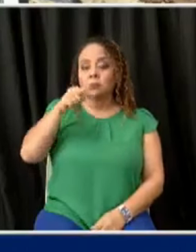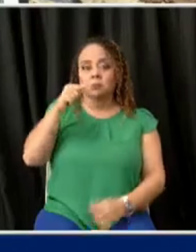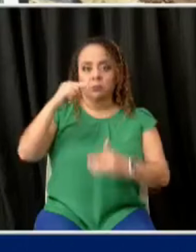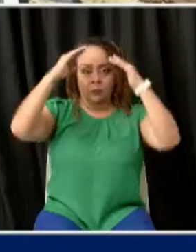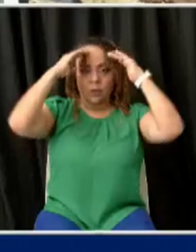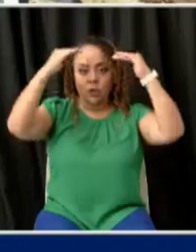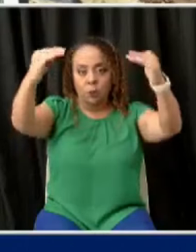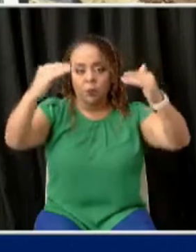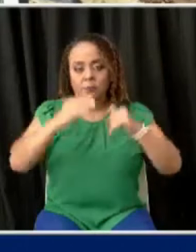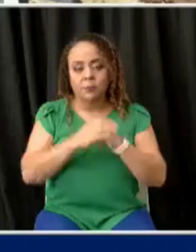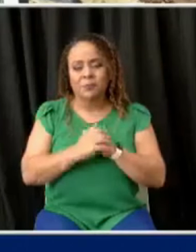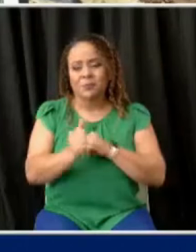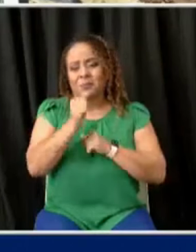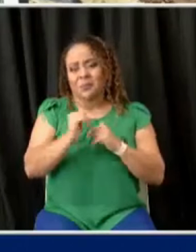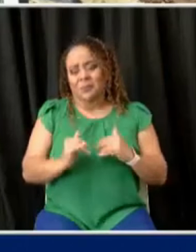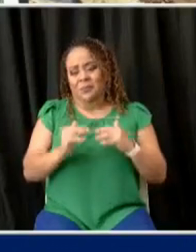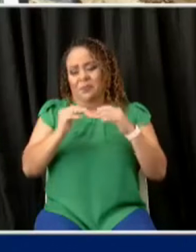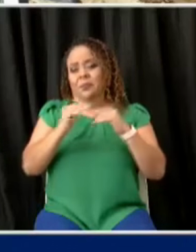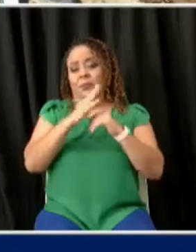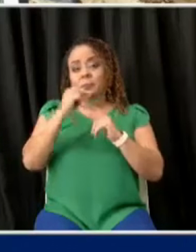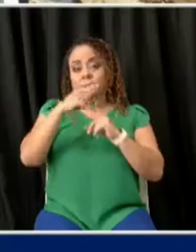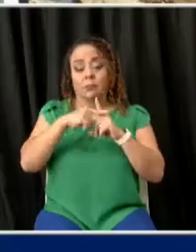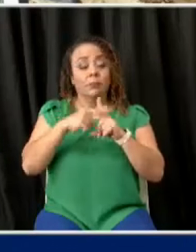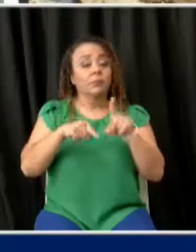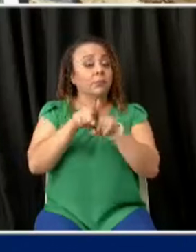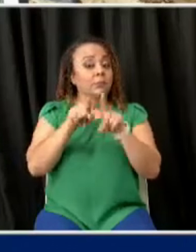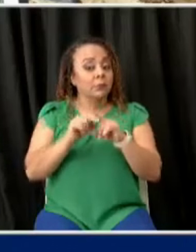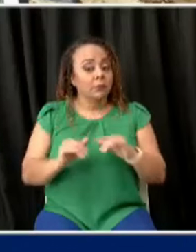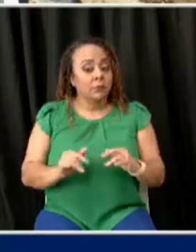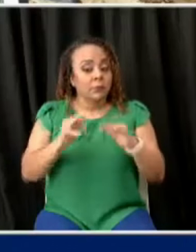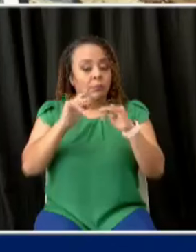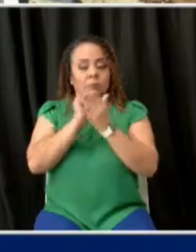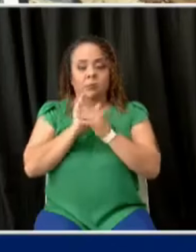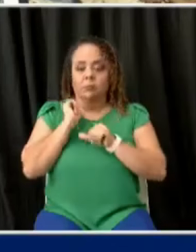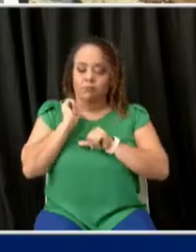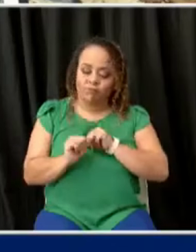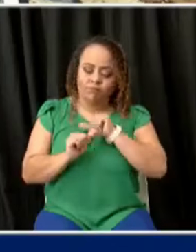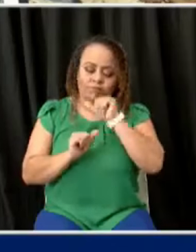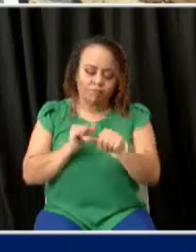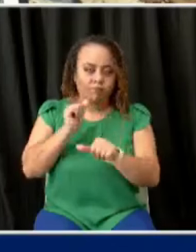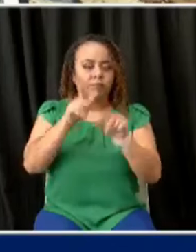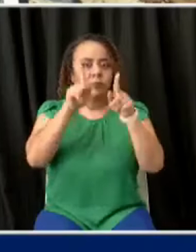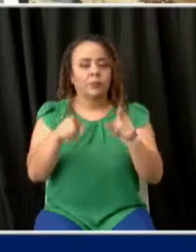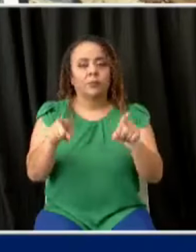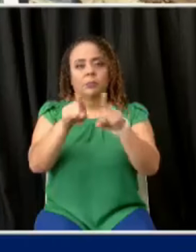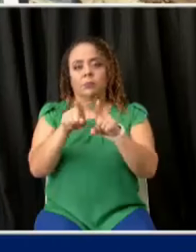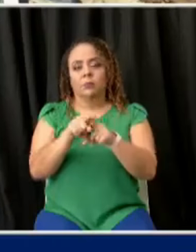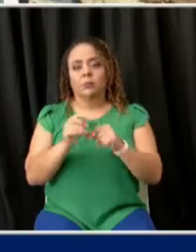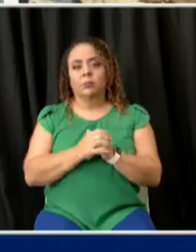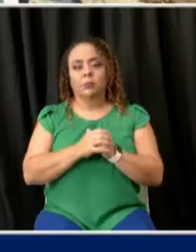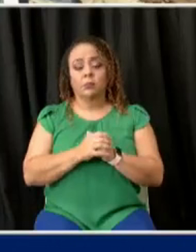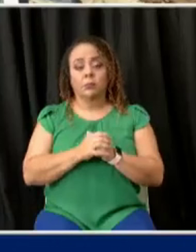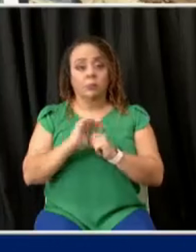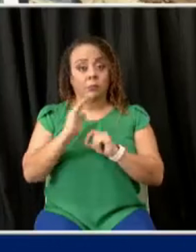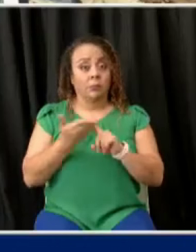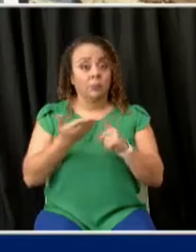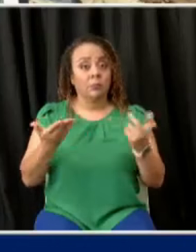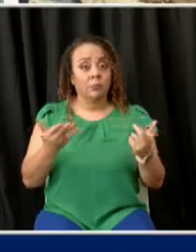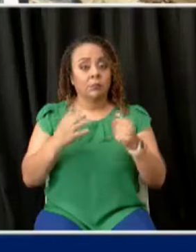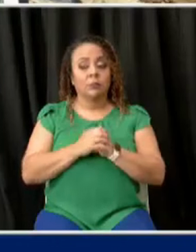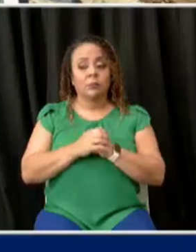sombra, la humedad y la temperatura también aumentan y ese esfuerzo genera de que la persona también se lastime. Okay.